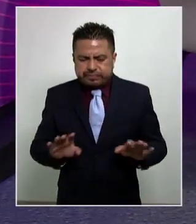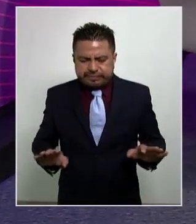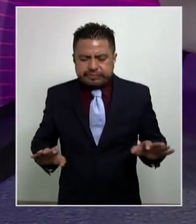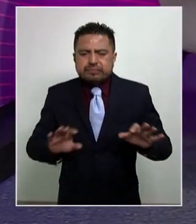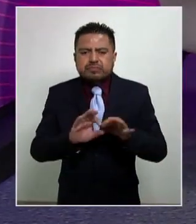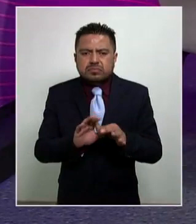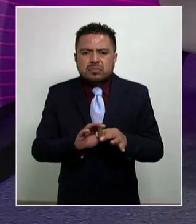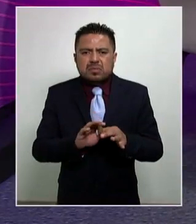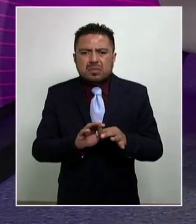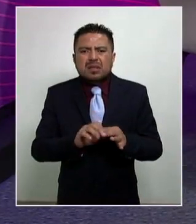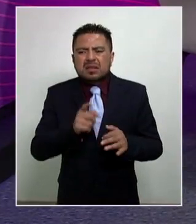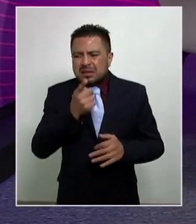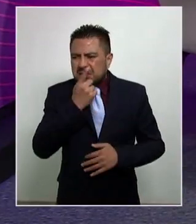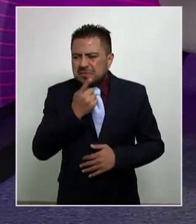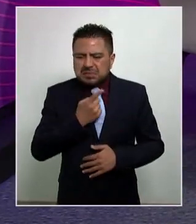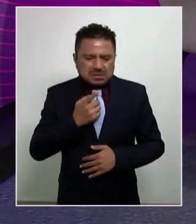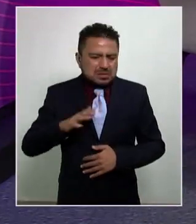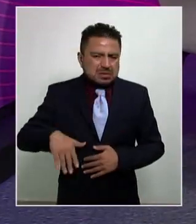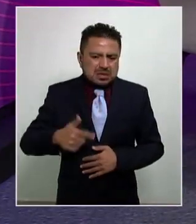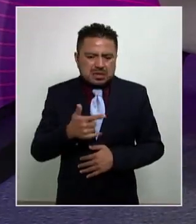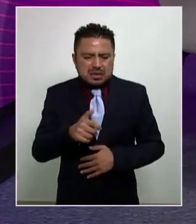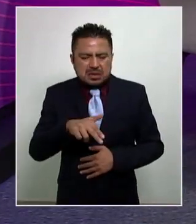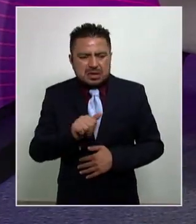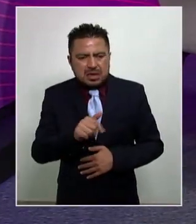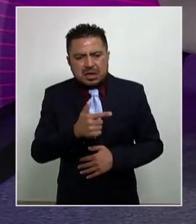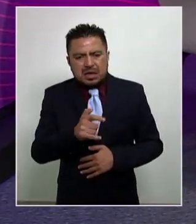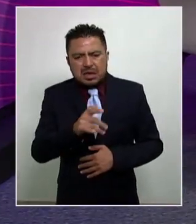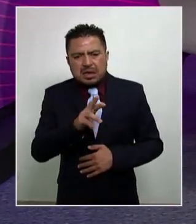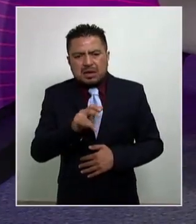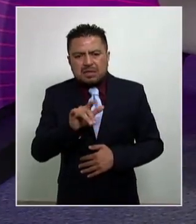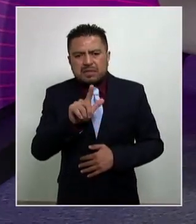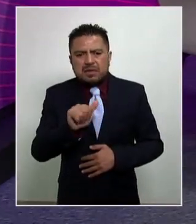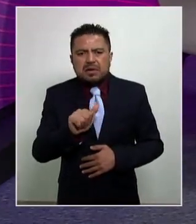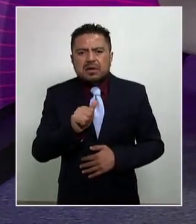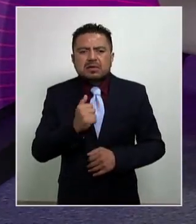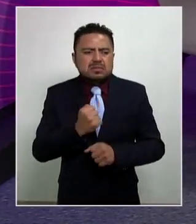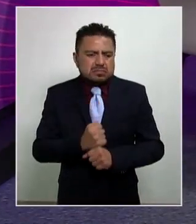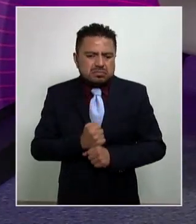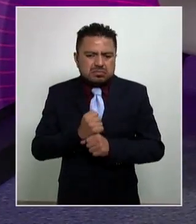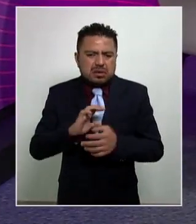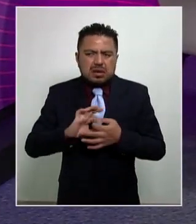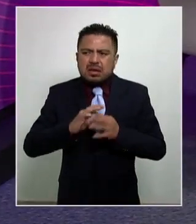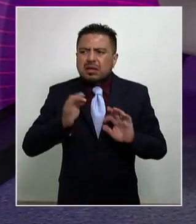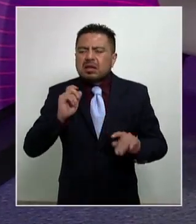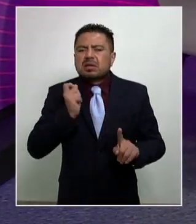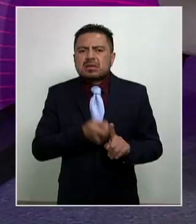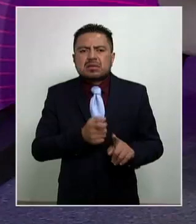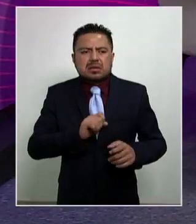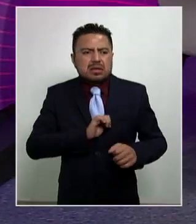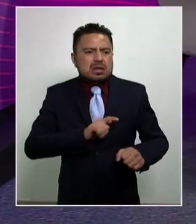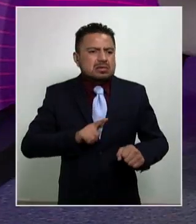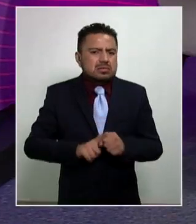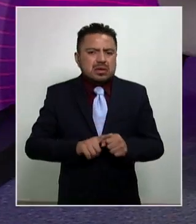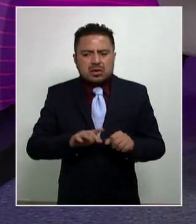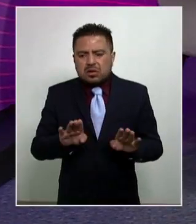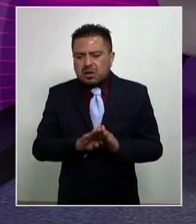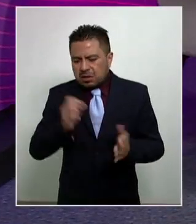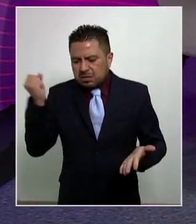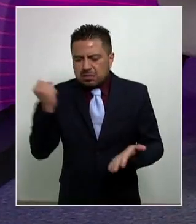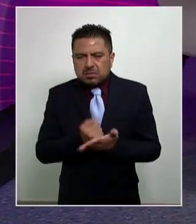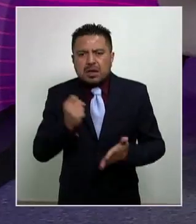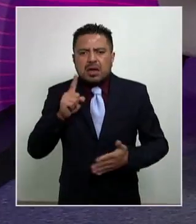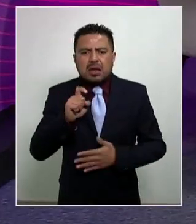un lado nos decía Gina, nos decía Gabriela, que la esclavitud es una especie como de marca de agua para todas